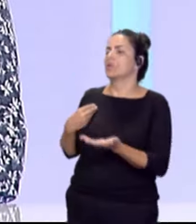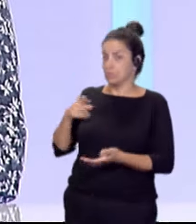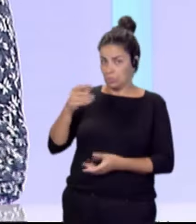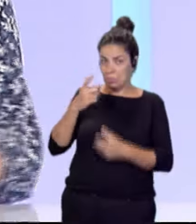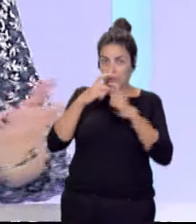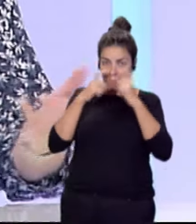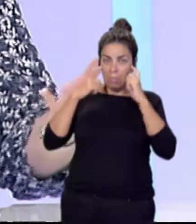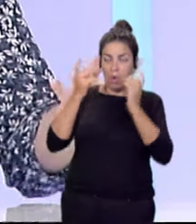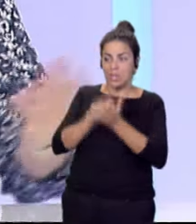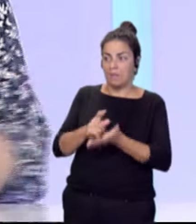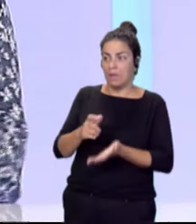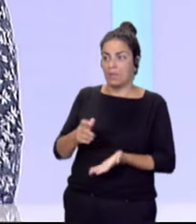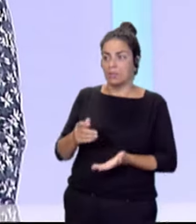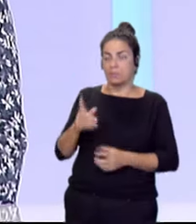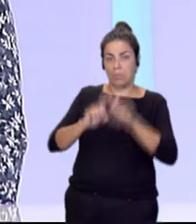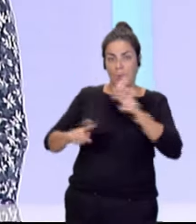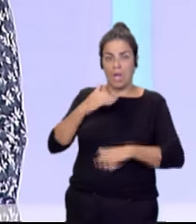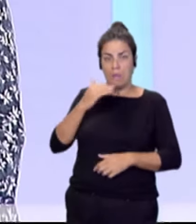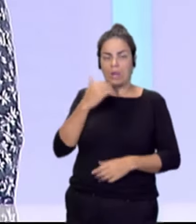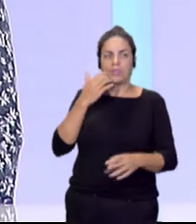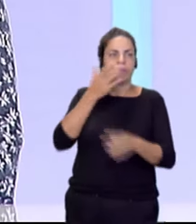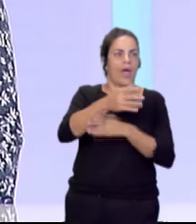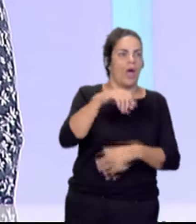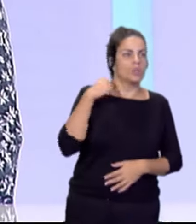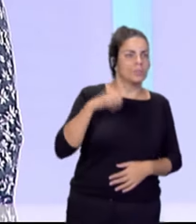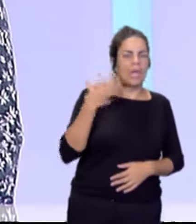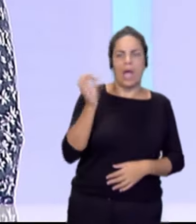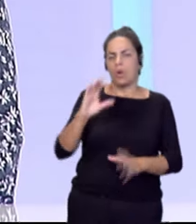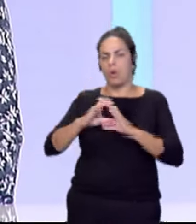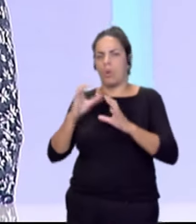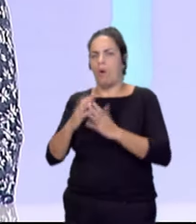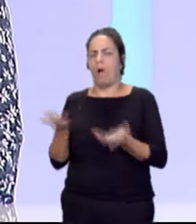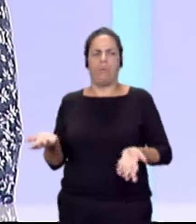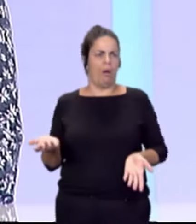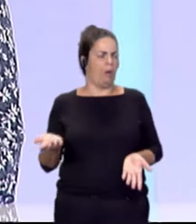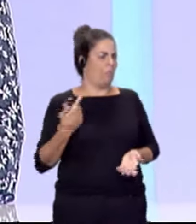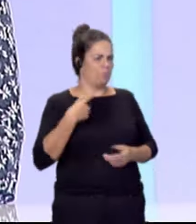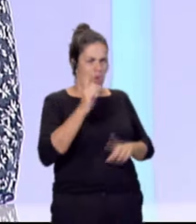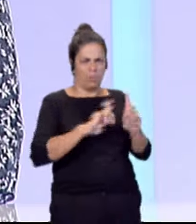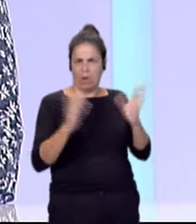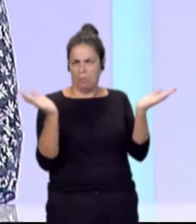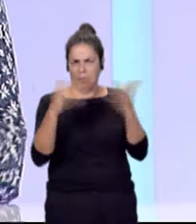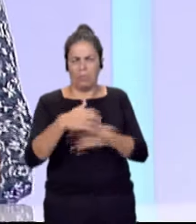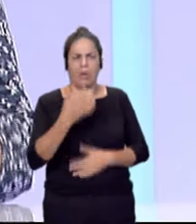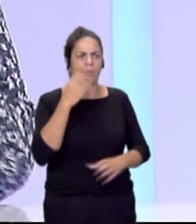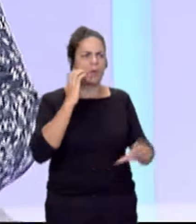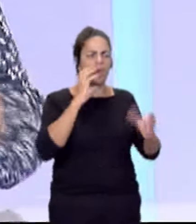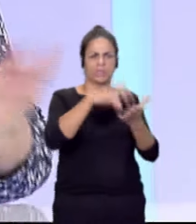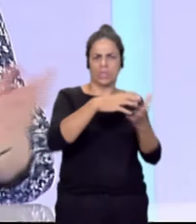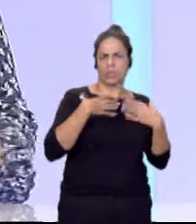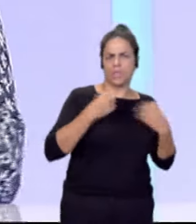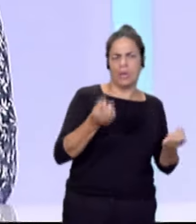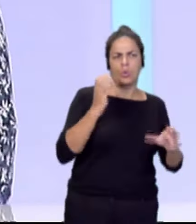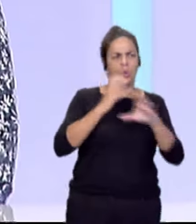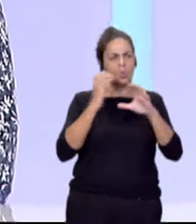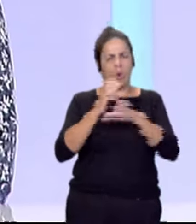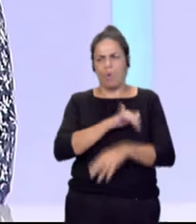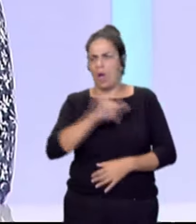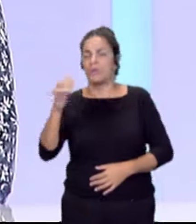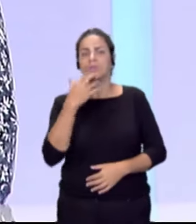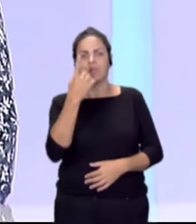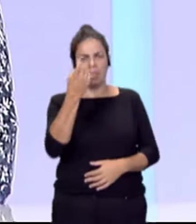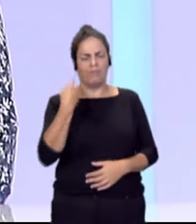otra vez? ¿Tendrías algún problema ponerte mascarilla si vas a un hospital, en la guagua? En absoluto, ¿no? Centro de salud, guaguas, aviones y demás, si hay que ponérsela, se las